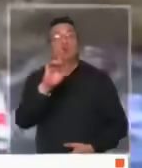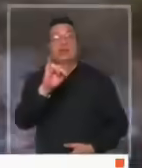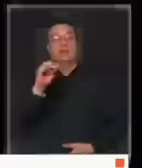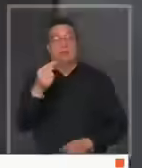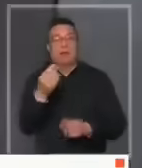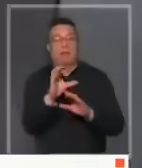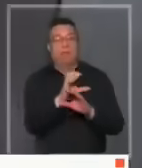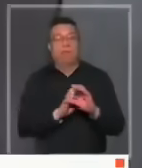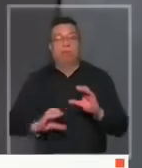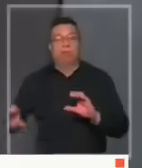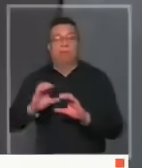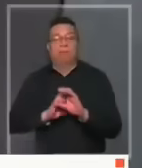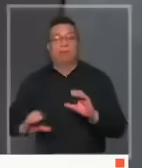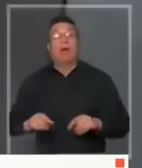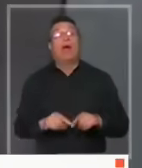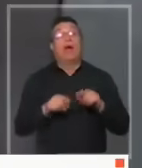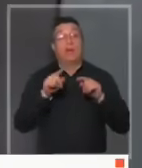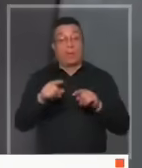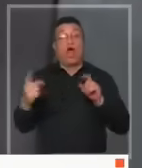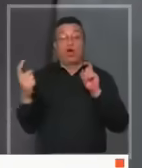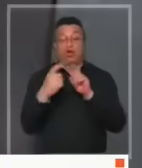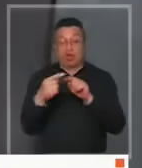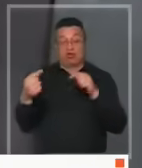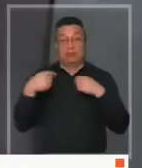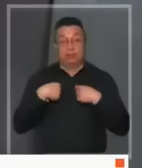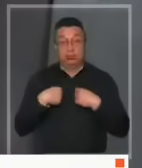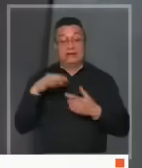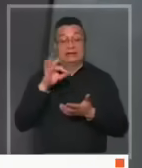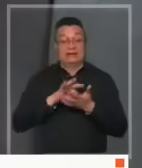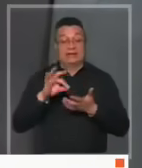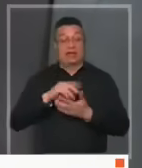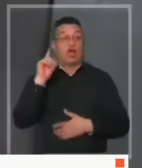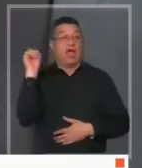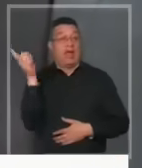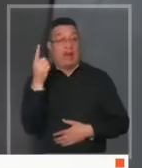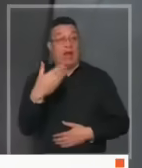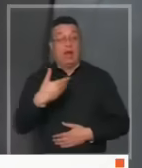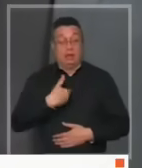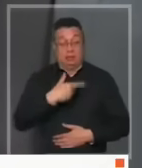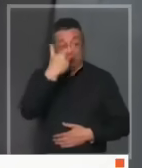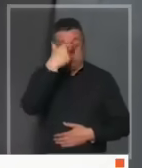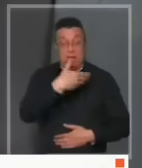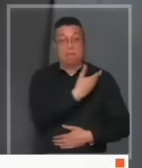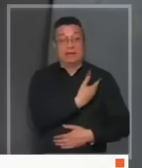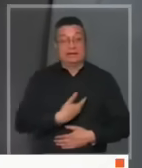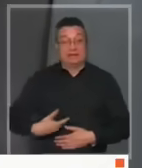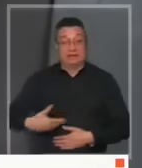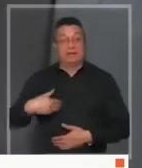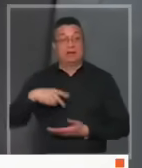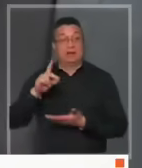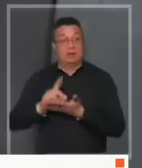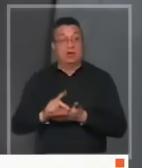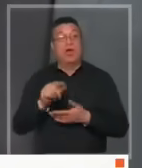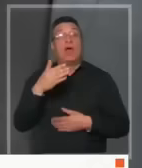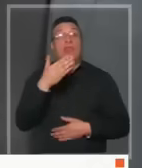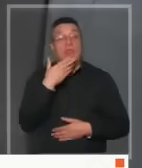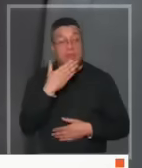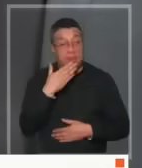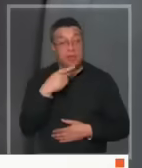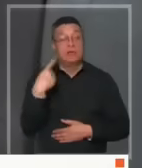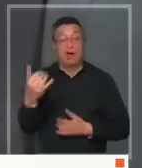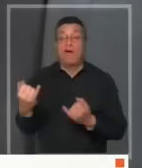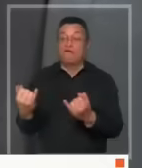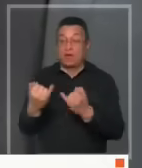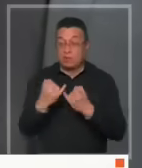fondos. Tomaron contacto con nosotros, tanto con el secretario general como con quien habla, presidenta de la Cámara, el fiscal nacional, para informarnos